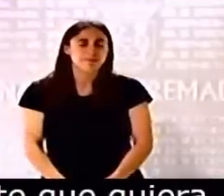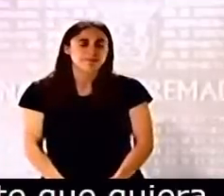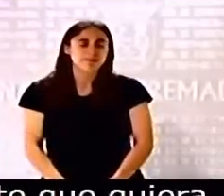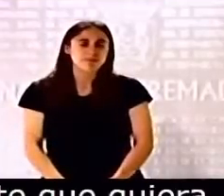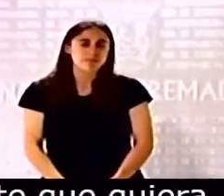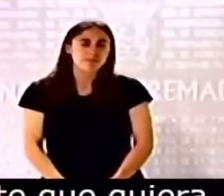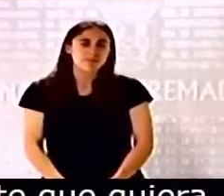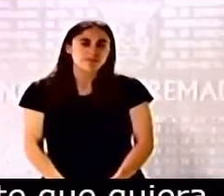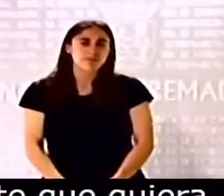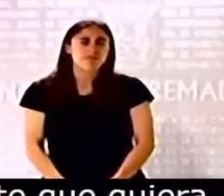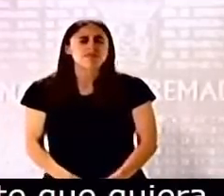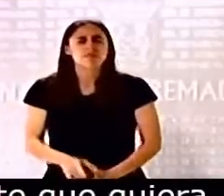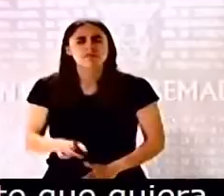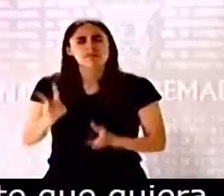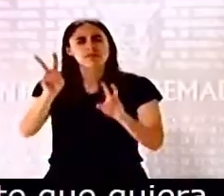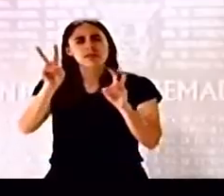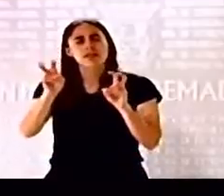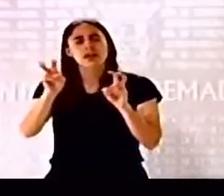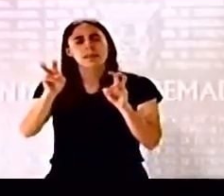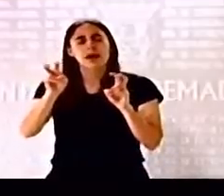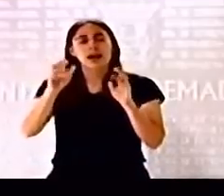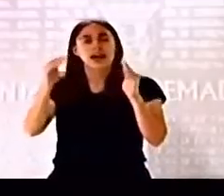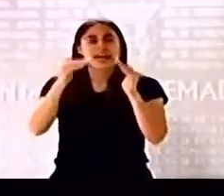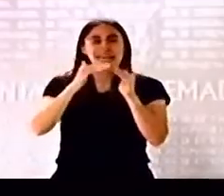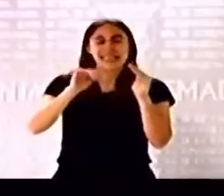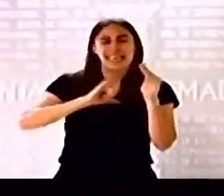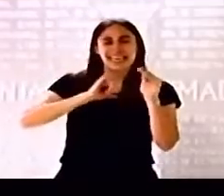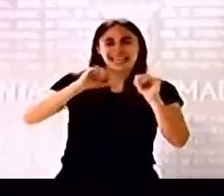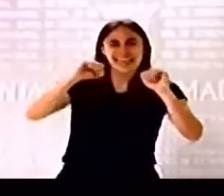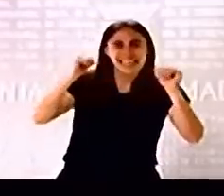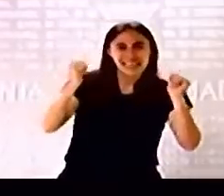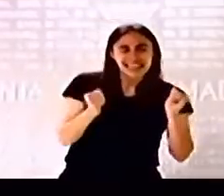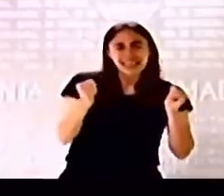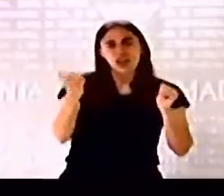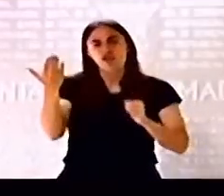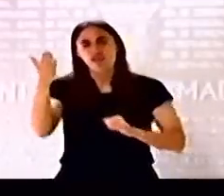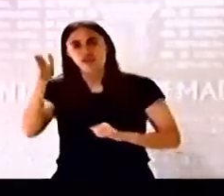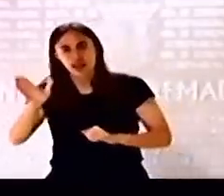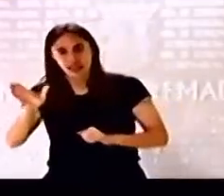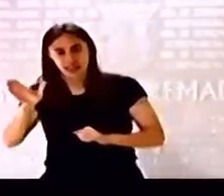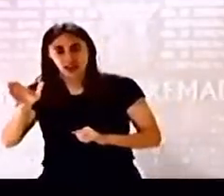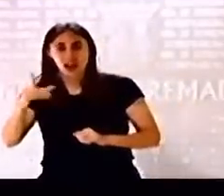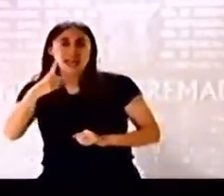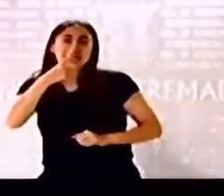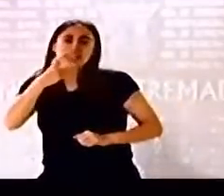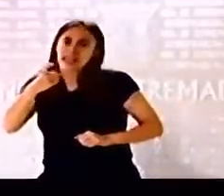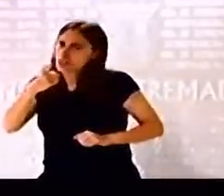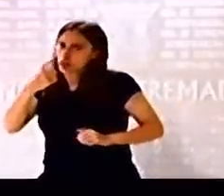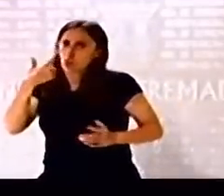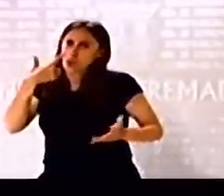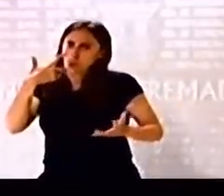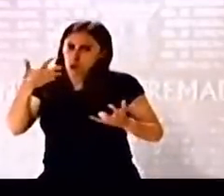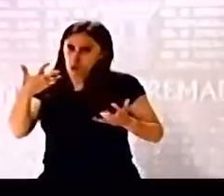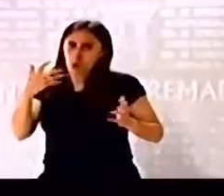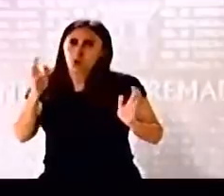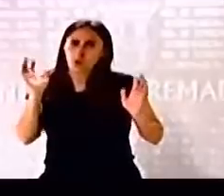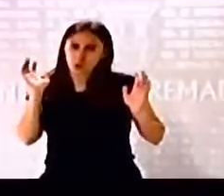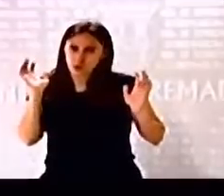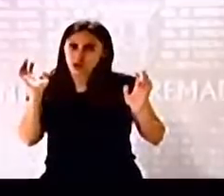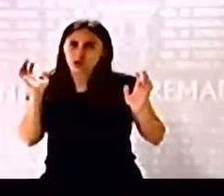La referencia que ha hecho usted a los datos de ingresados y a los datos de fallecidos. Hay una diferencia sustancial entre una cosa y otra.